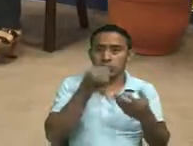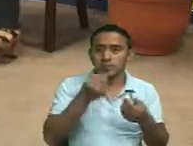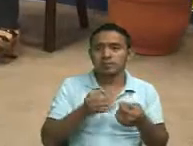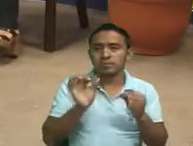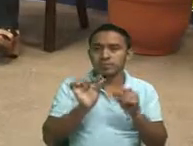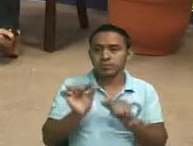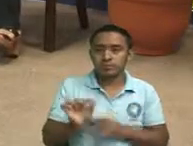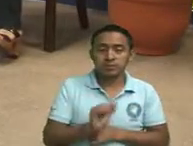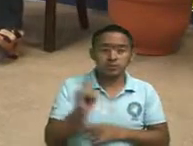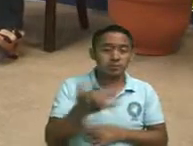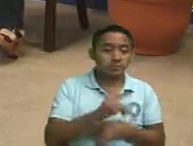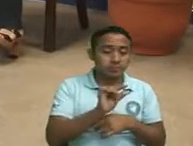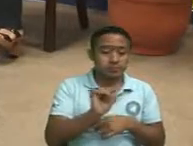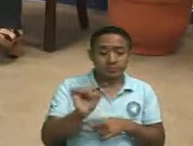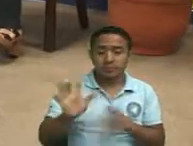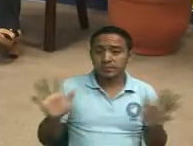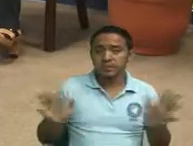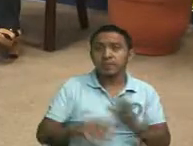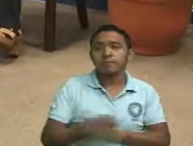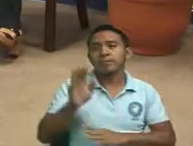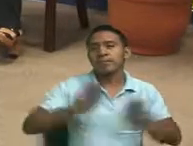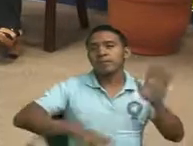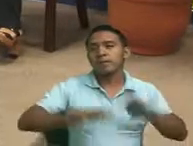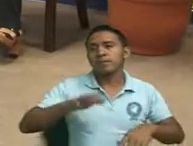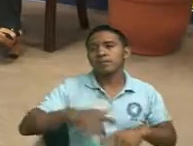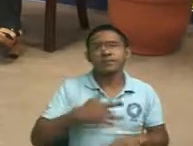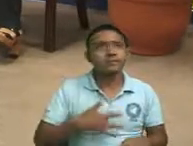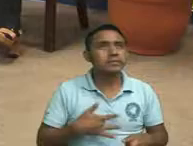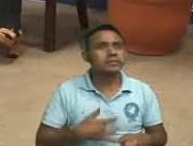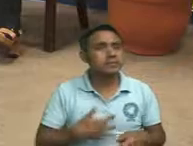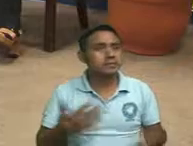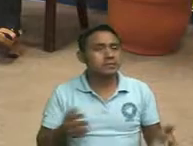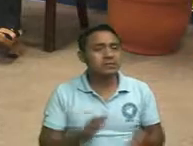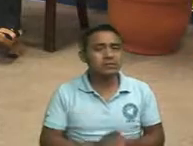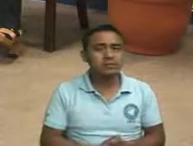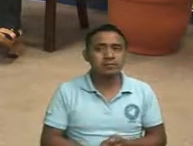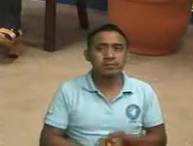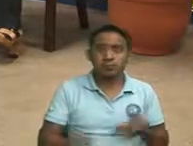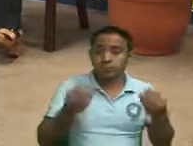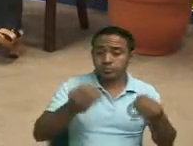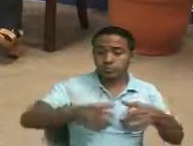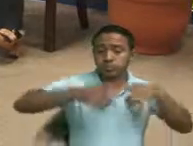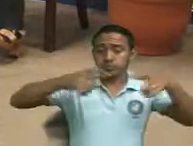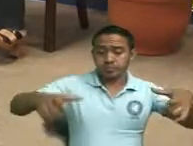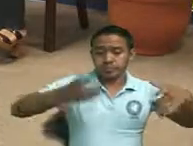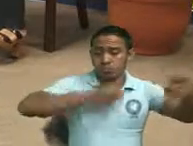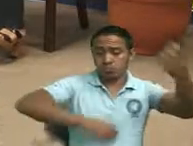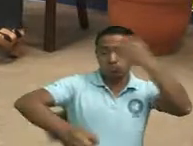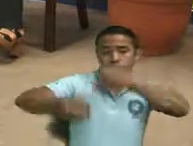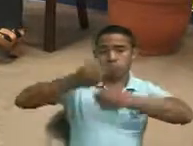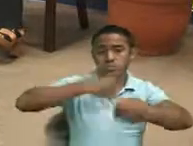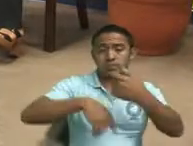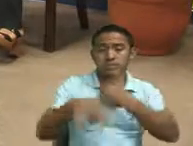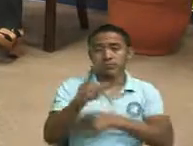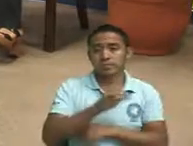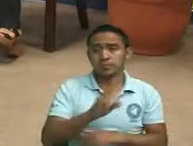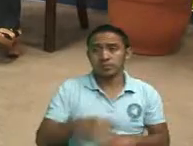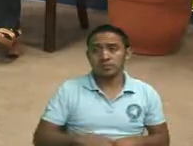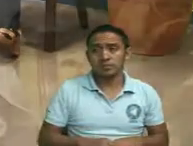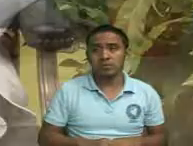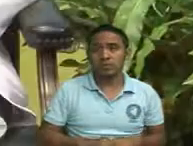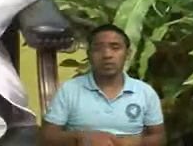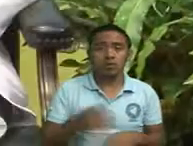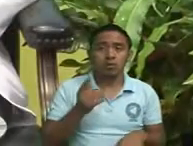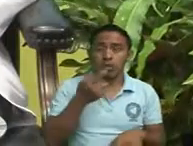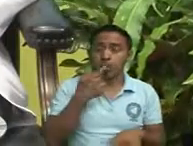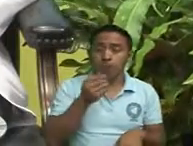Sí, todo tiene que ser con medida. A veces no es necesario las grandes cantidades de comida, ¿verdad? Y comer a la